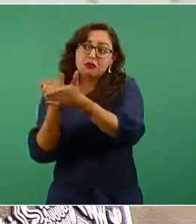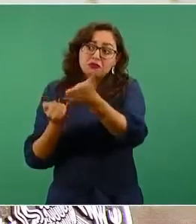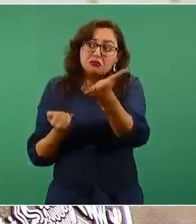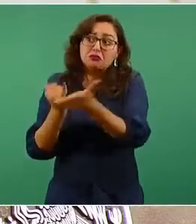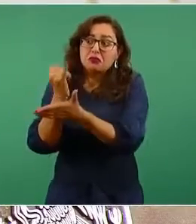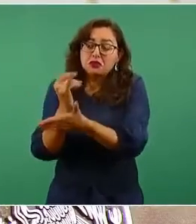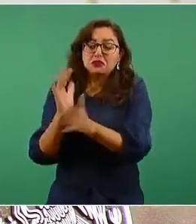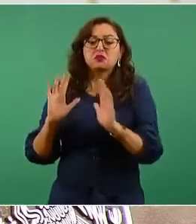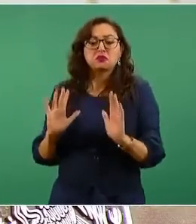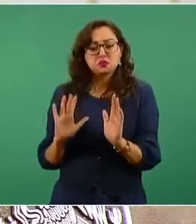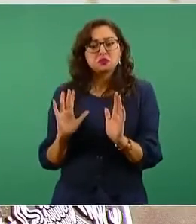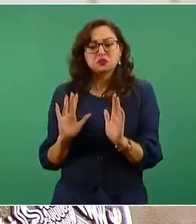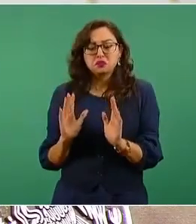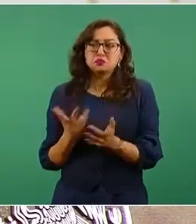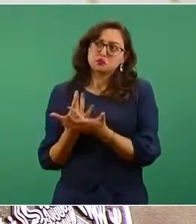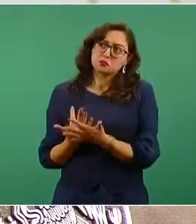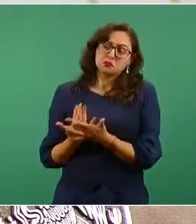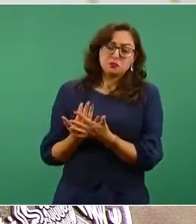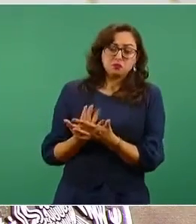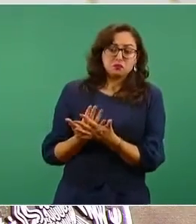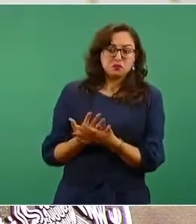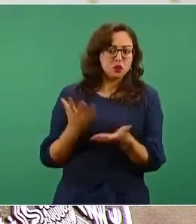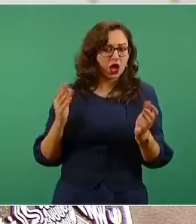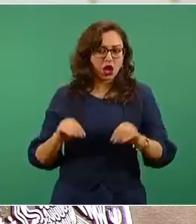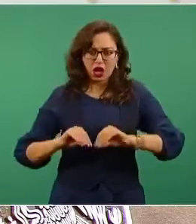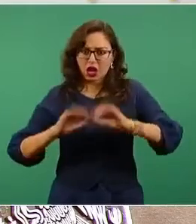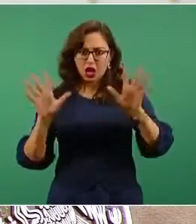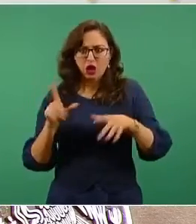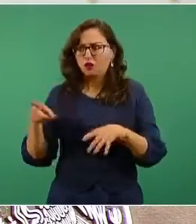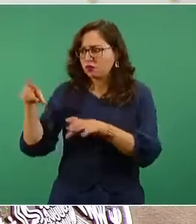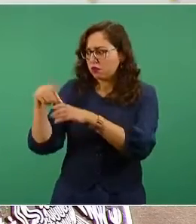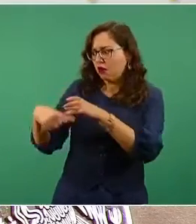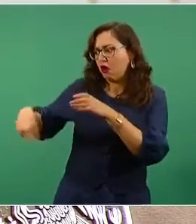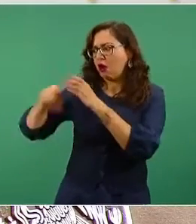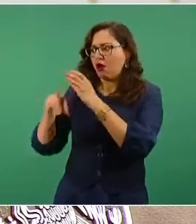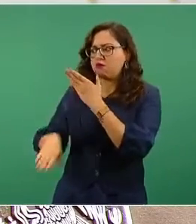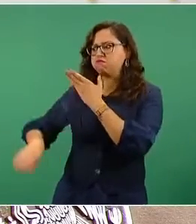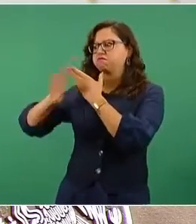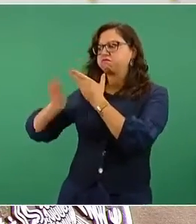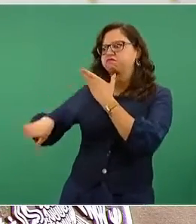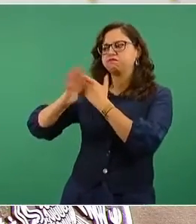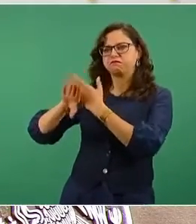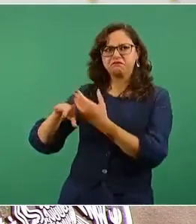acudir al amparo y a la protección